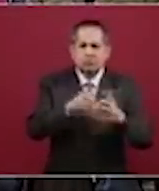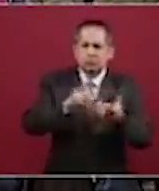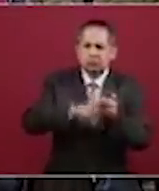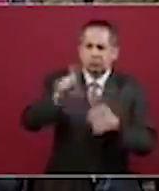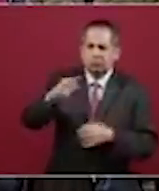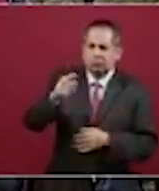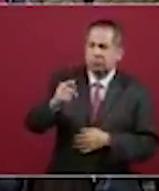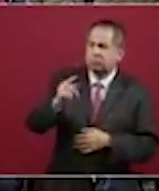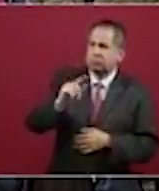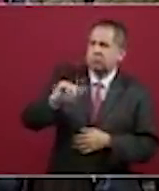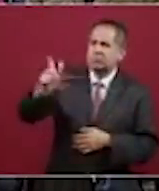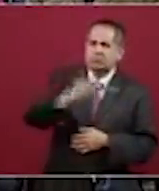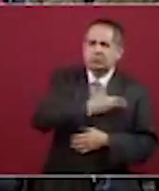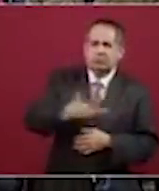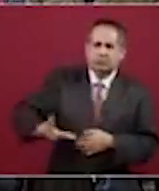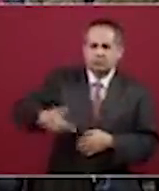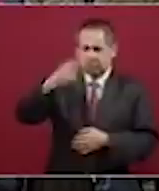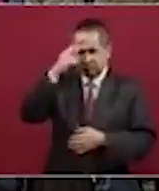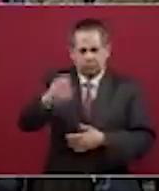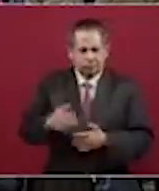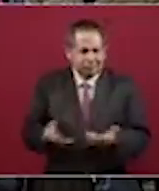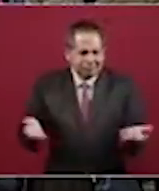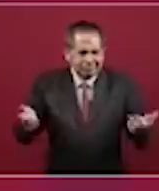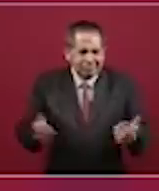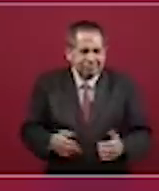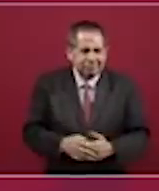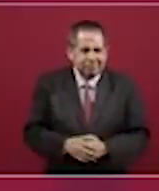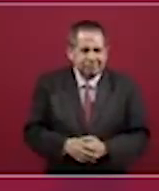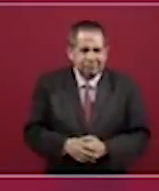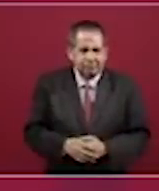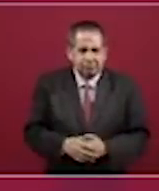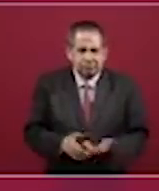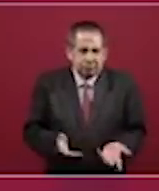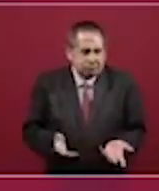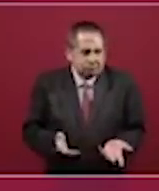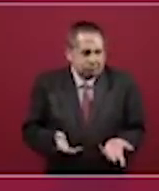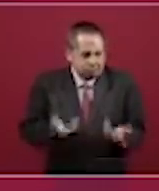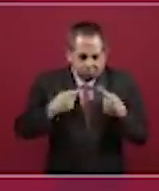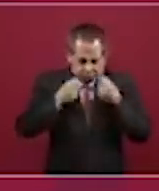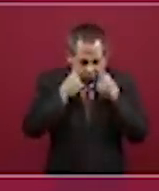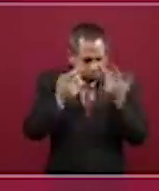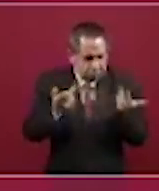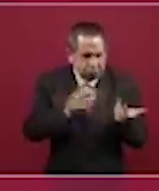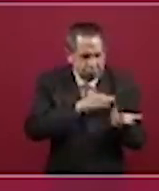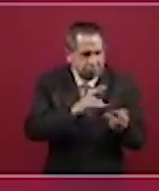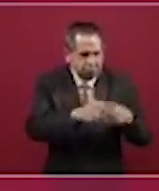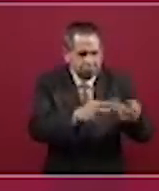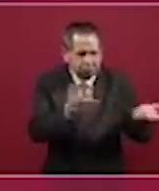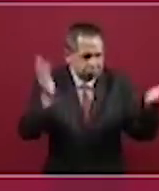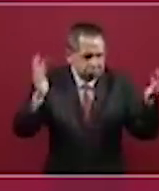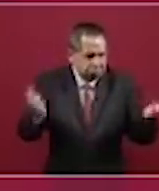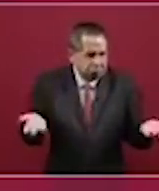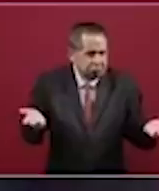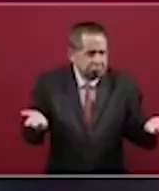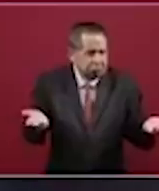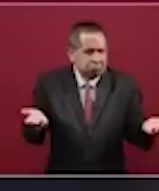usted el presidente de México? Porque no se me quita nada. O